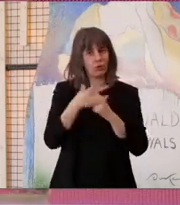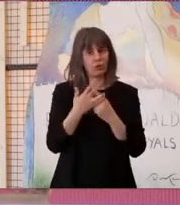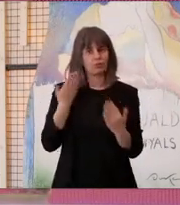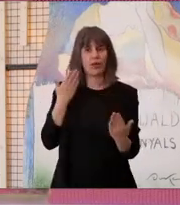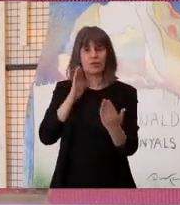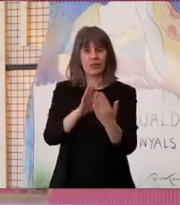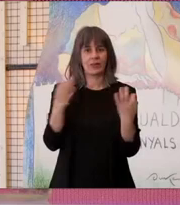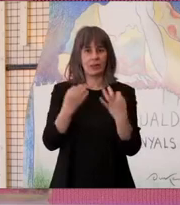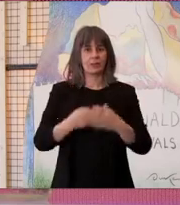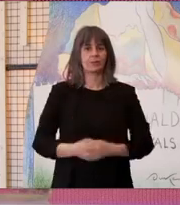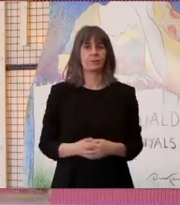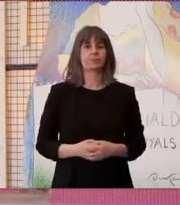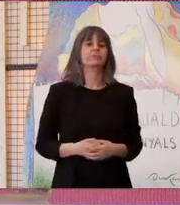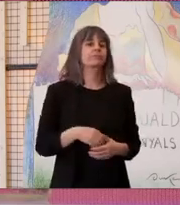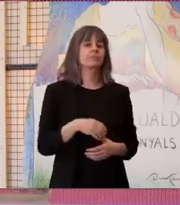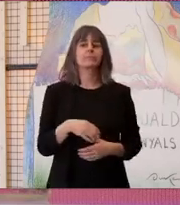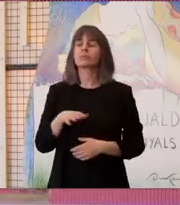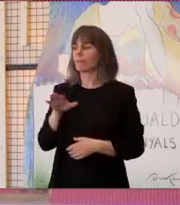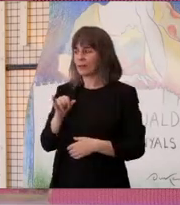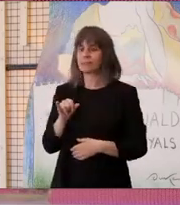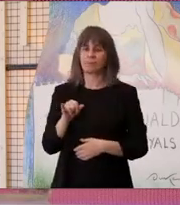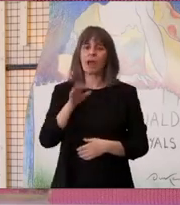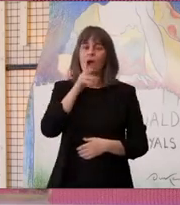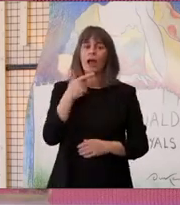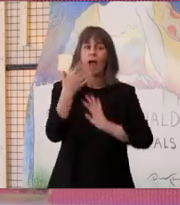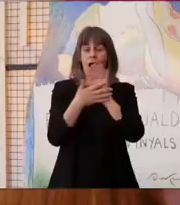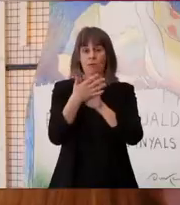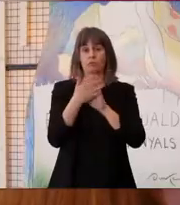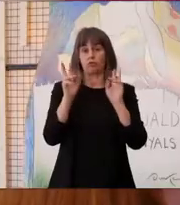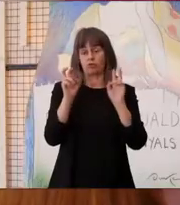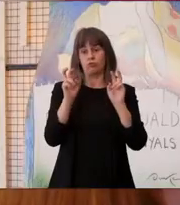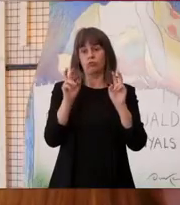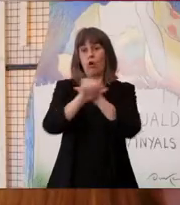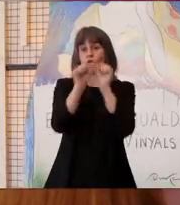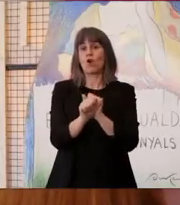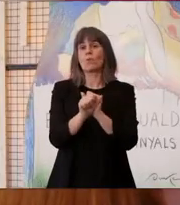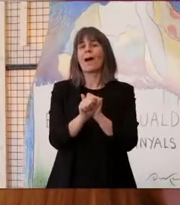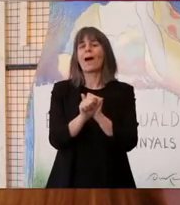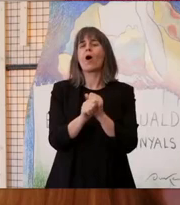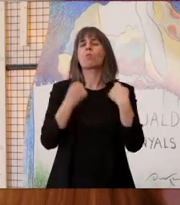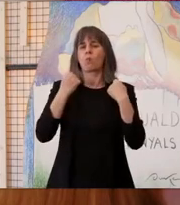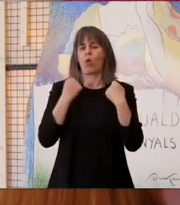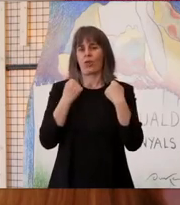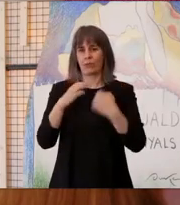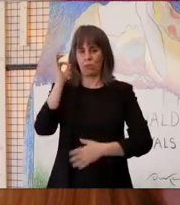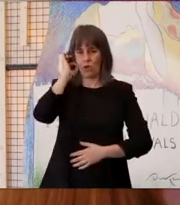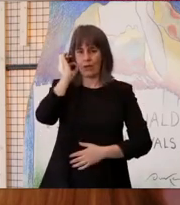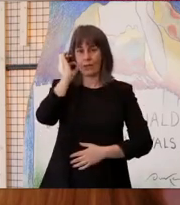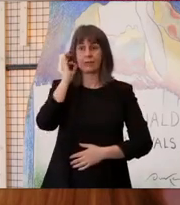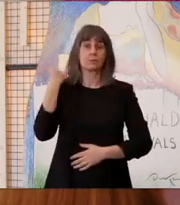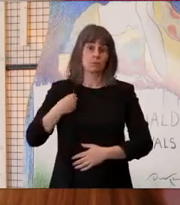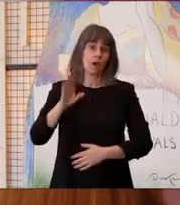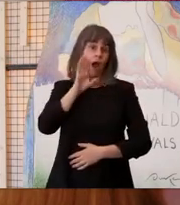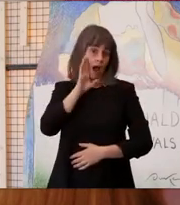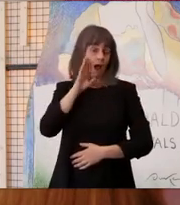sí estamos hablando de alguna manera de la forma de ejercer el poder por parte de las mujeres decía la presidenta Carmela Silva